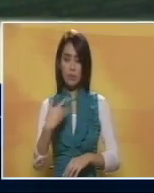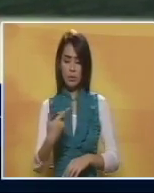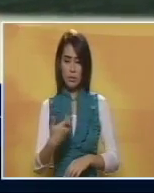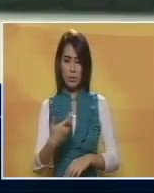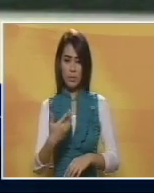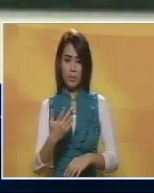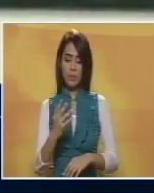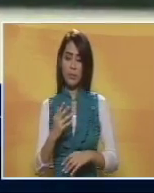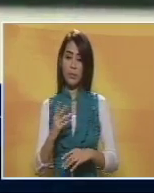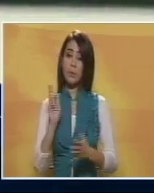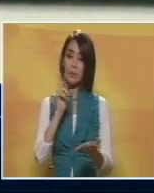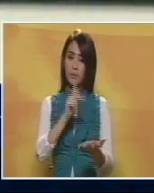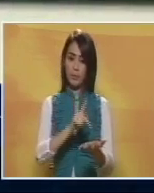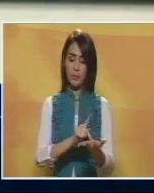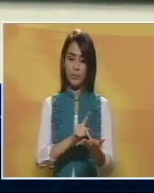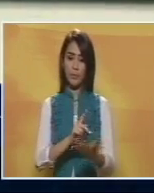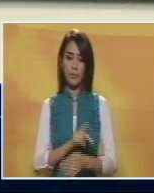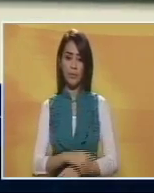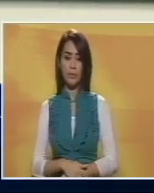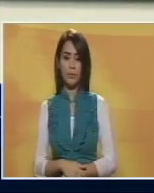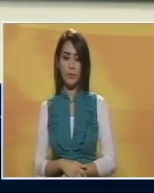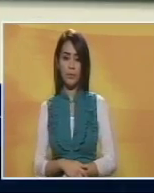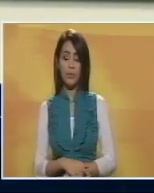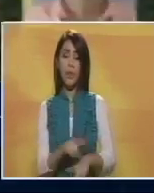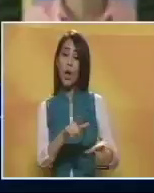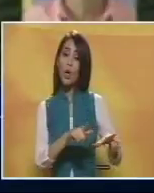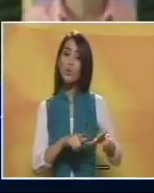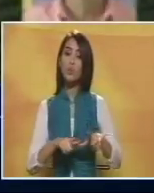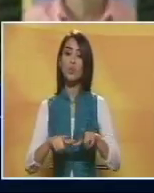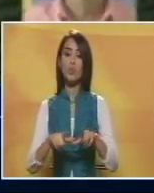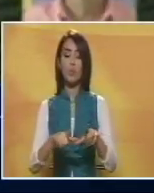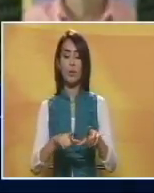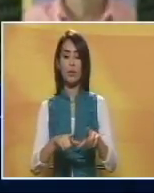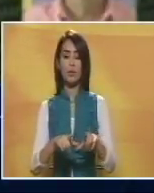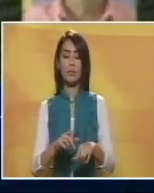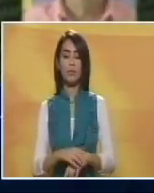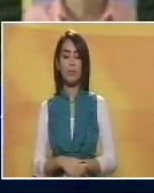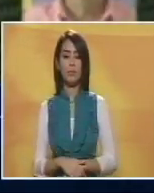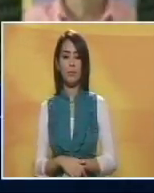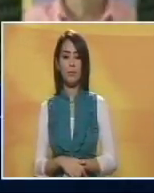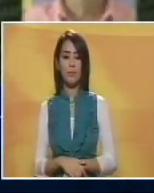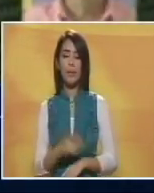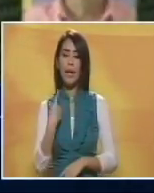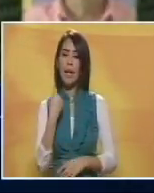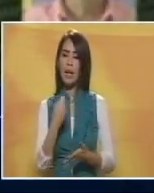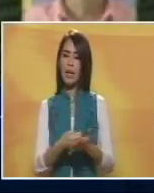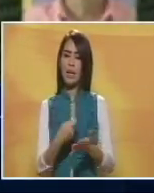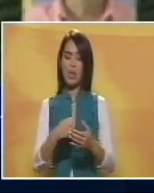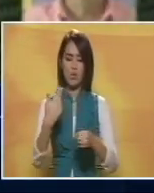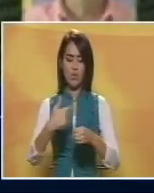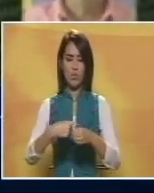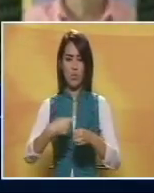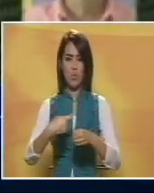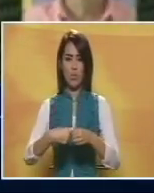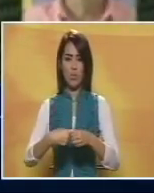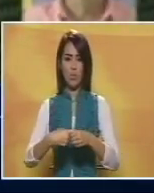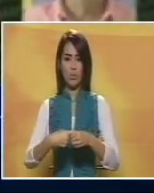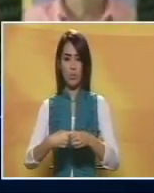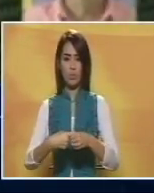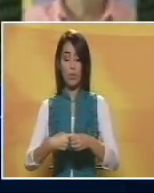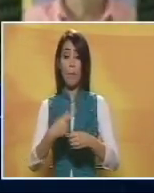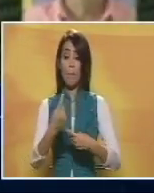trasladaban a los concesionarios a trasegar el combustible